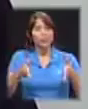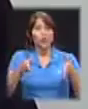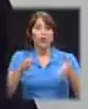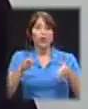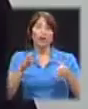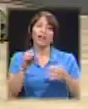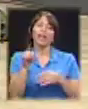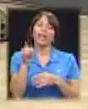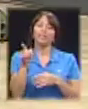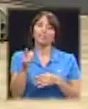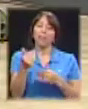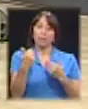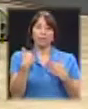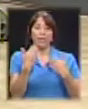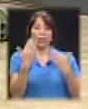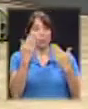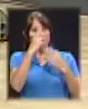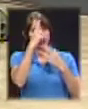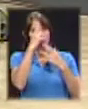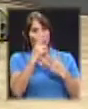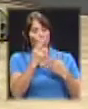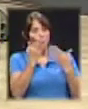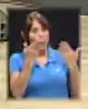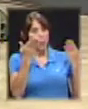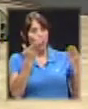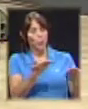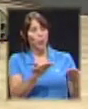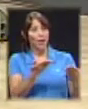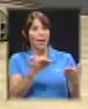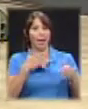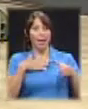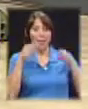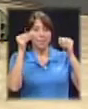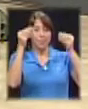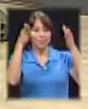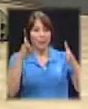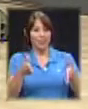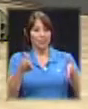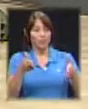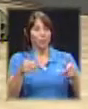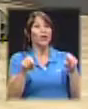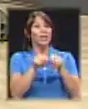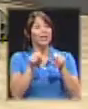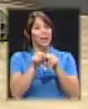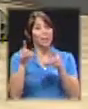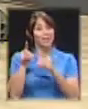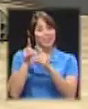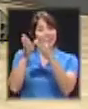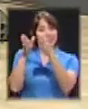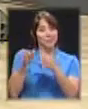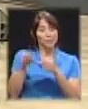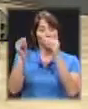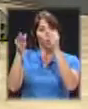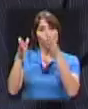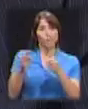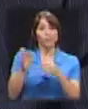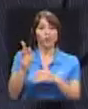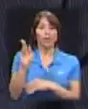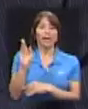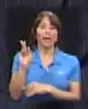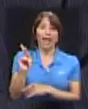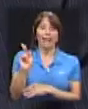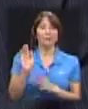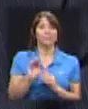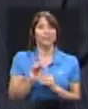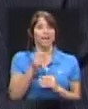tengo el privilegio de tener a mi maestro y a un discípulo del profesor Klein, a don Fernando